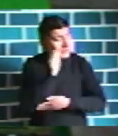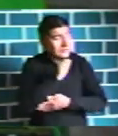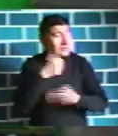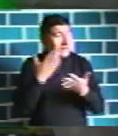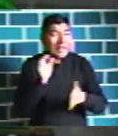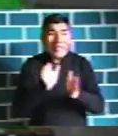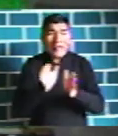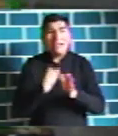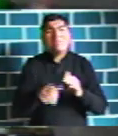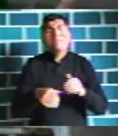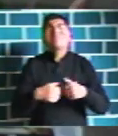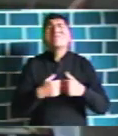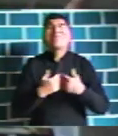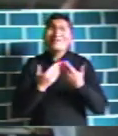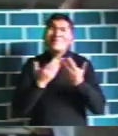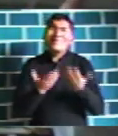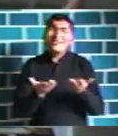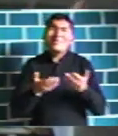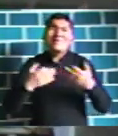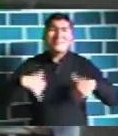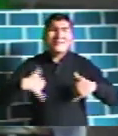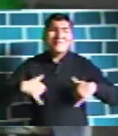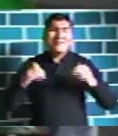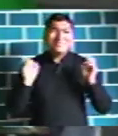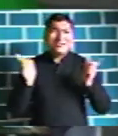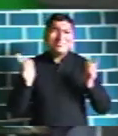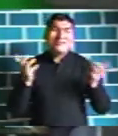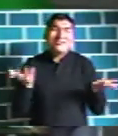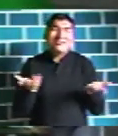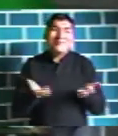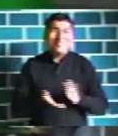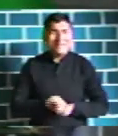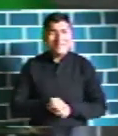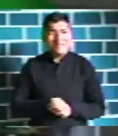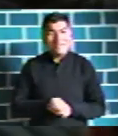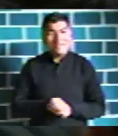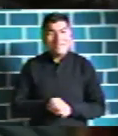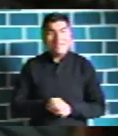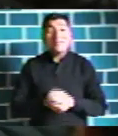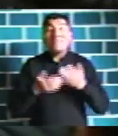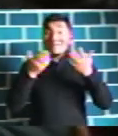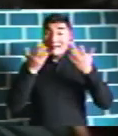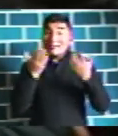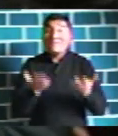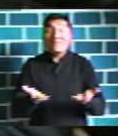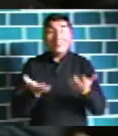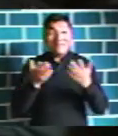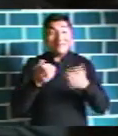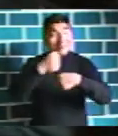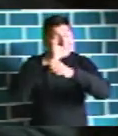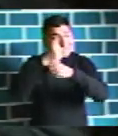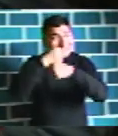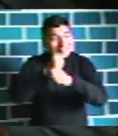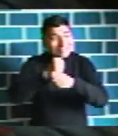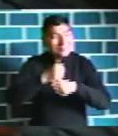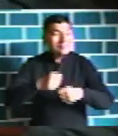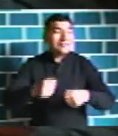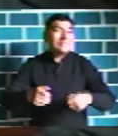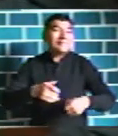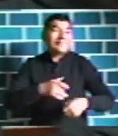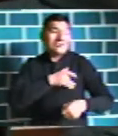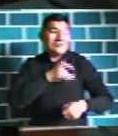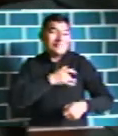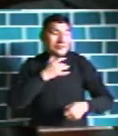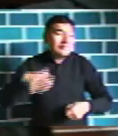apenas y como nos vamos a divertir queridos hermanos sé que hay que hay que crear el ambiente